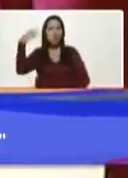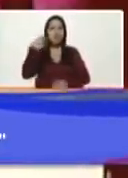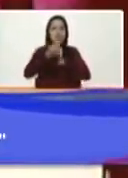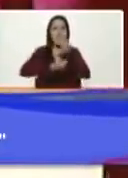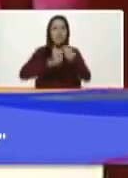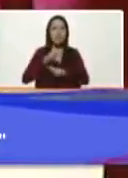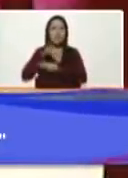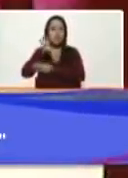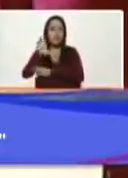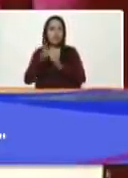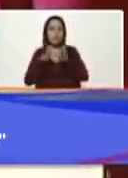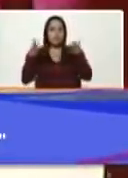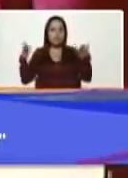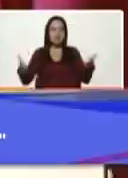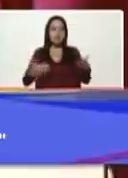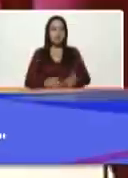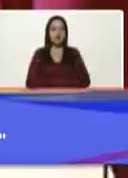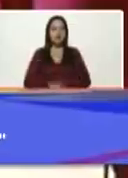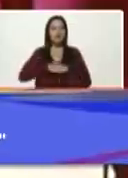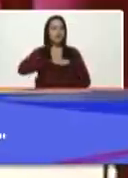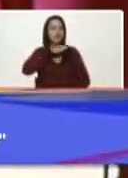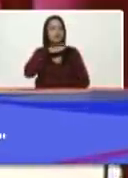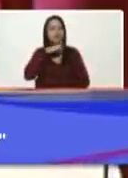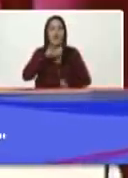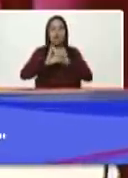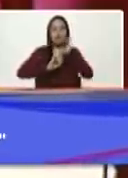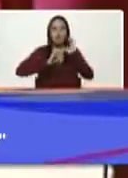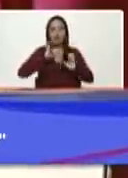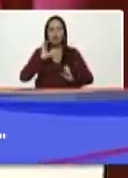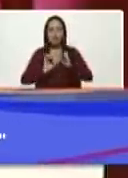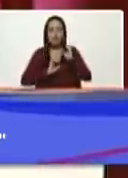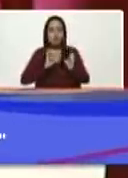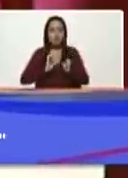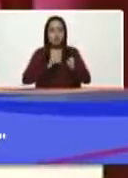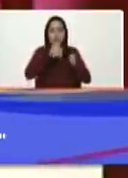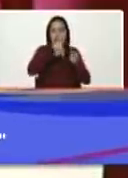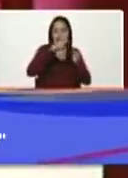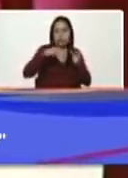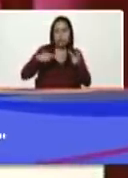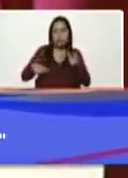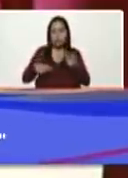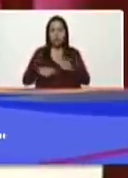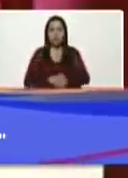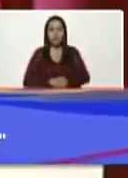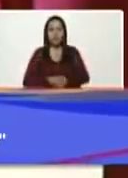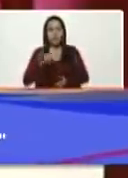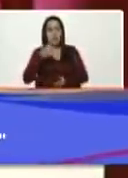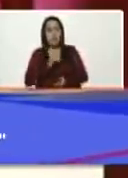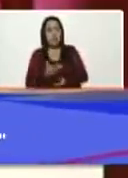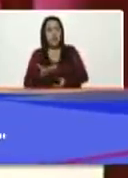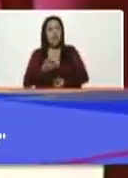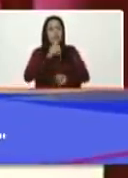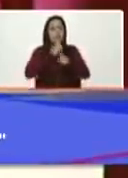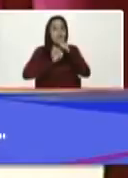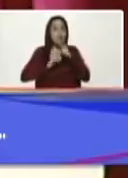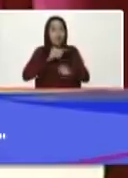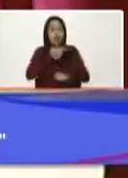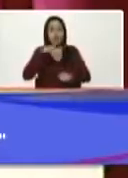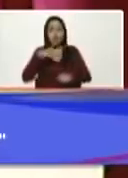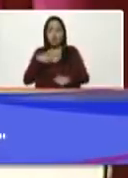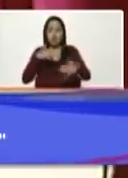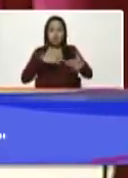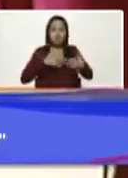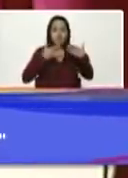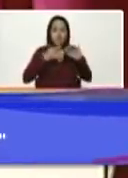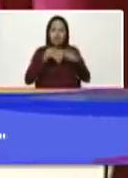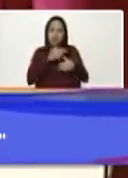una patria grande, lleno de muchas emociones y situaciones que colocaron en tela de juicio nuestras ganas de